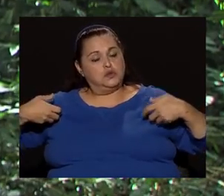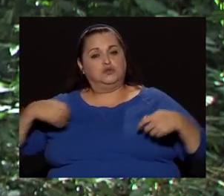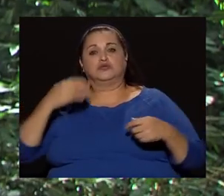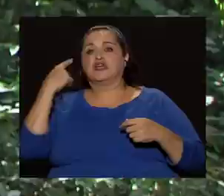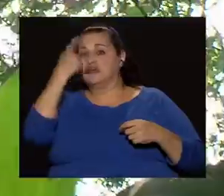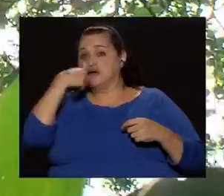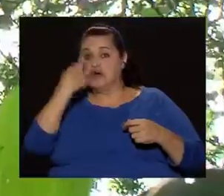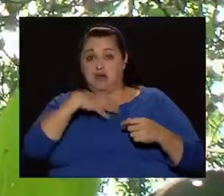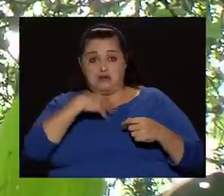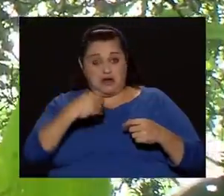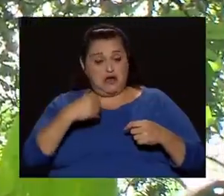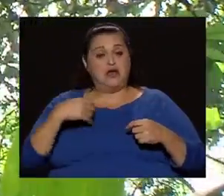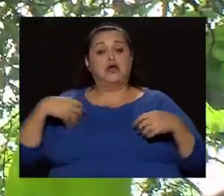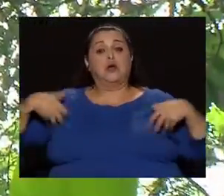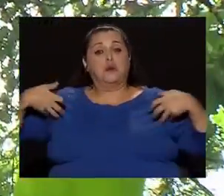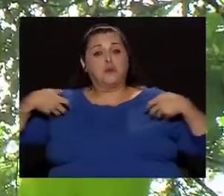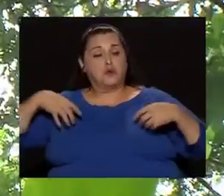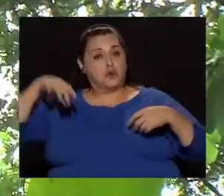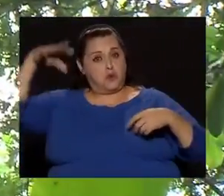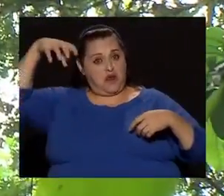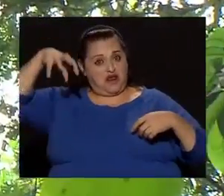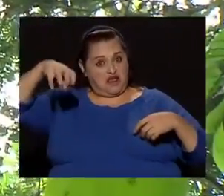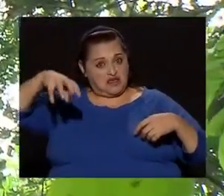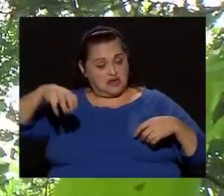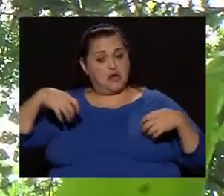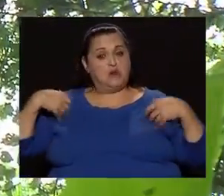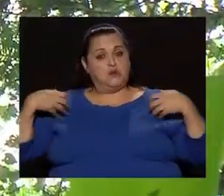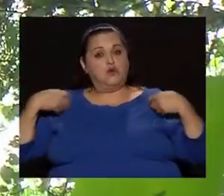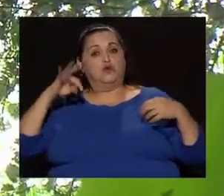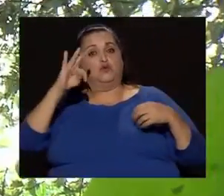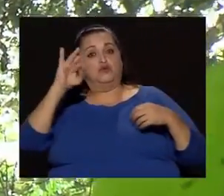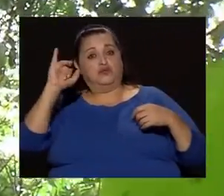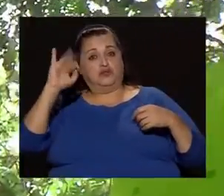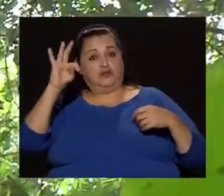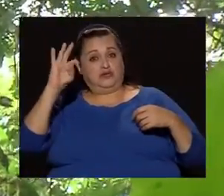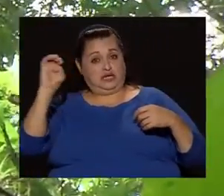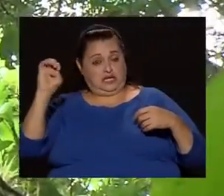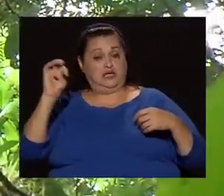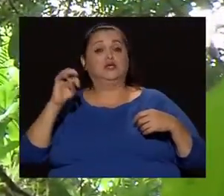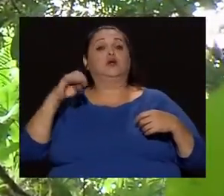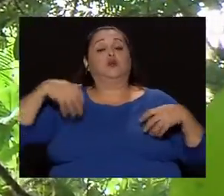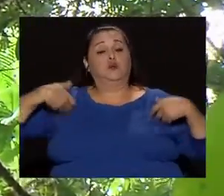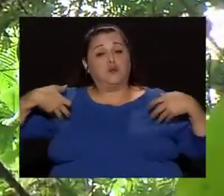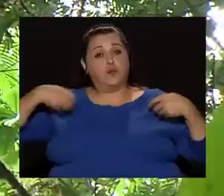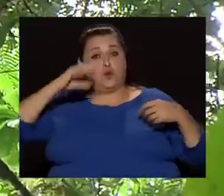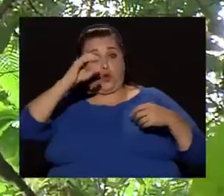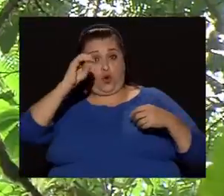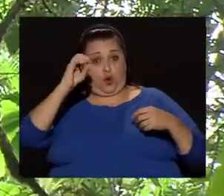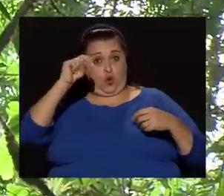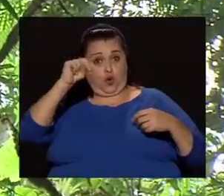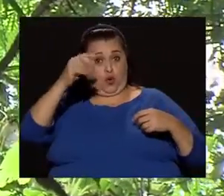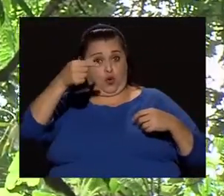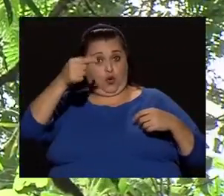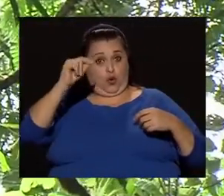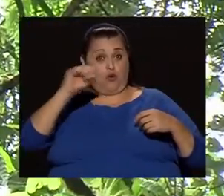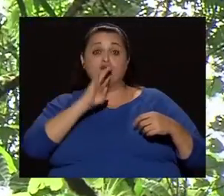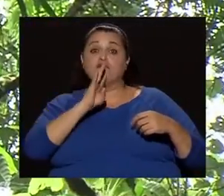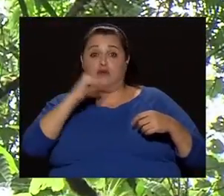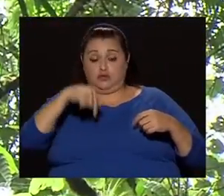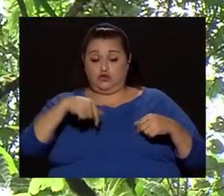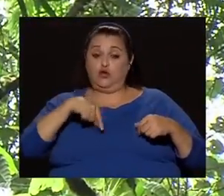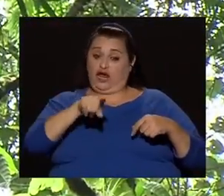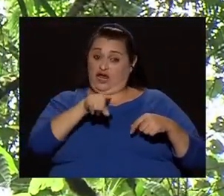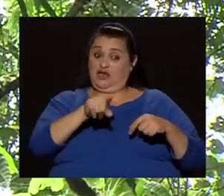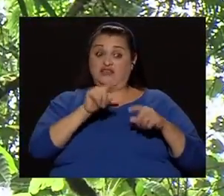El mono Congo, el que vamos a hablar hoy, esta es una de las especies que se diferencia de las demás por varias características. Aparte de su